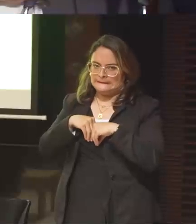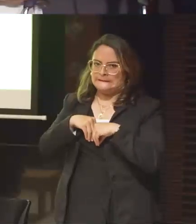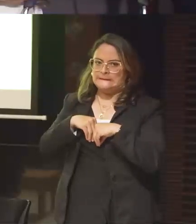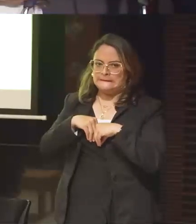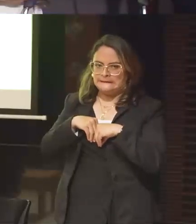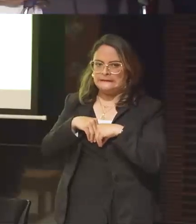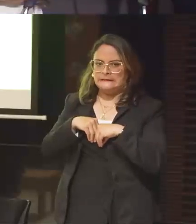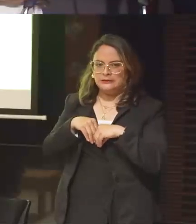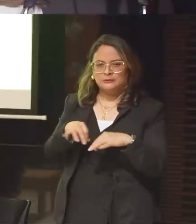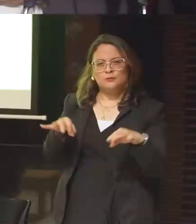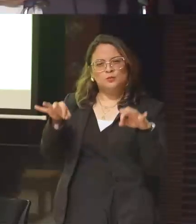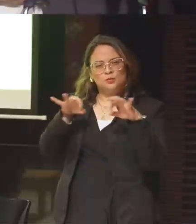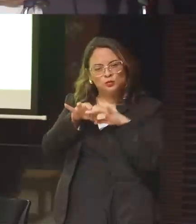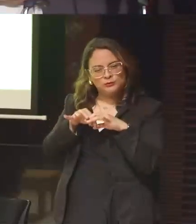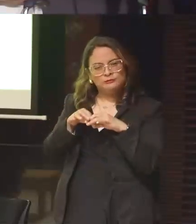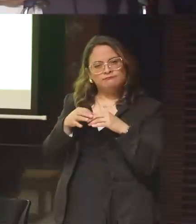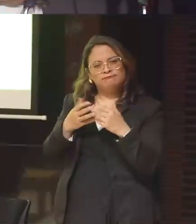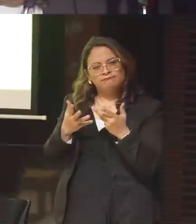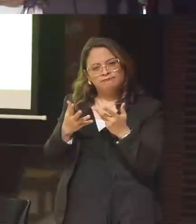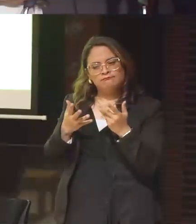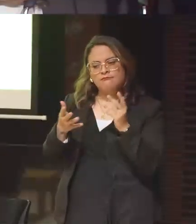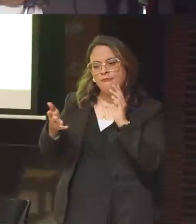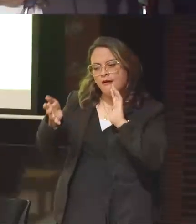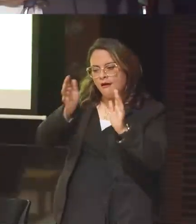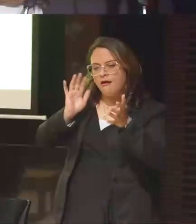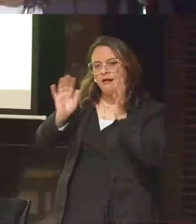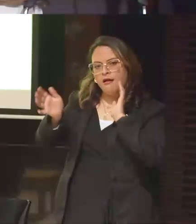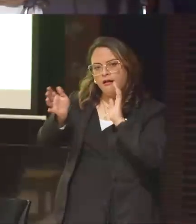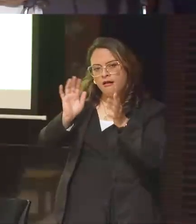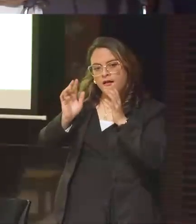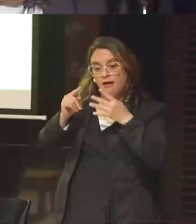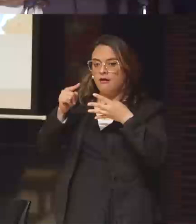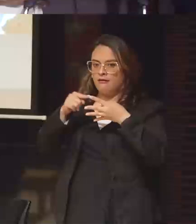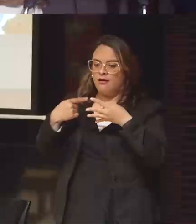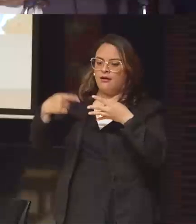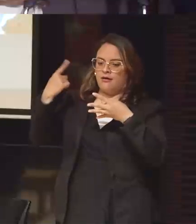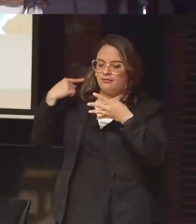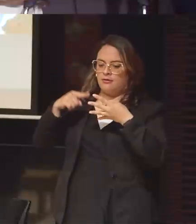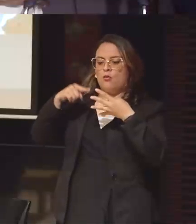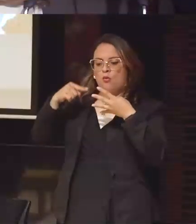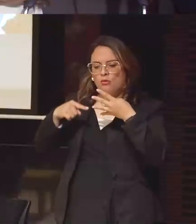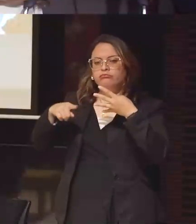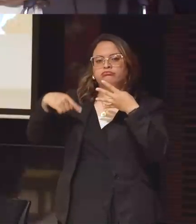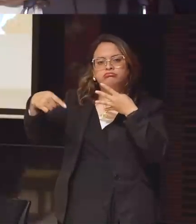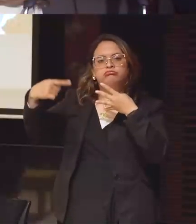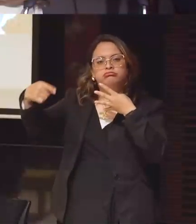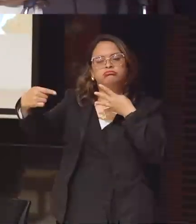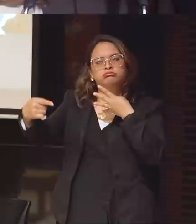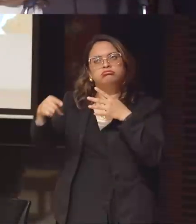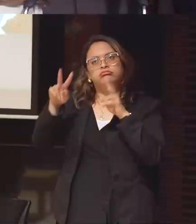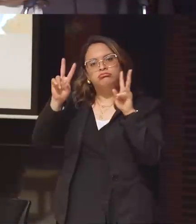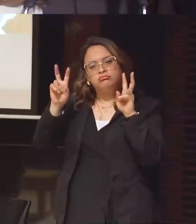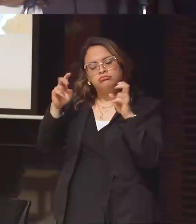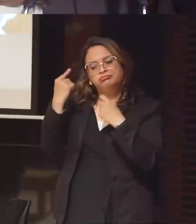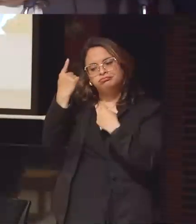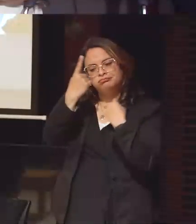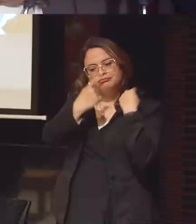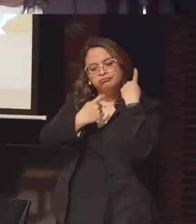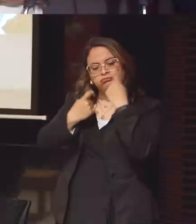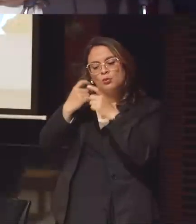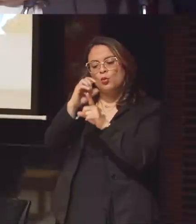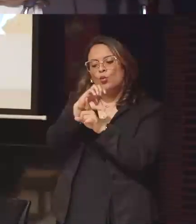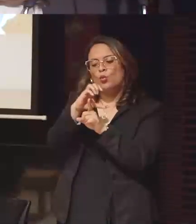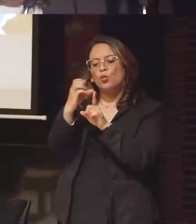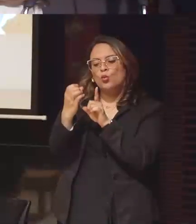esto es una serie de conversatorios, está interesante que reflexionar que la cultura puede